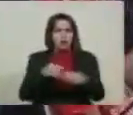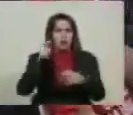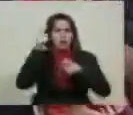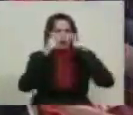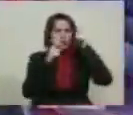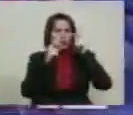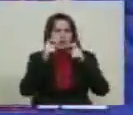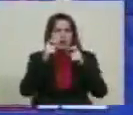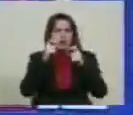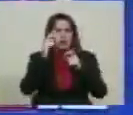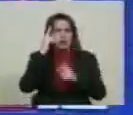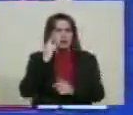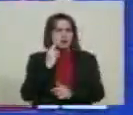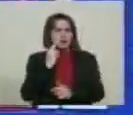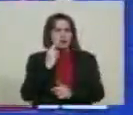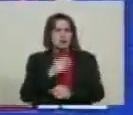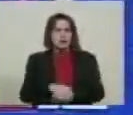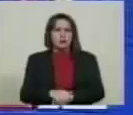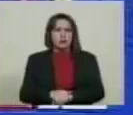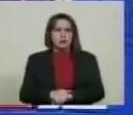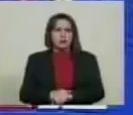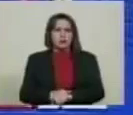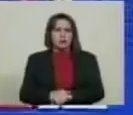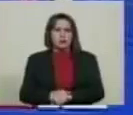procesos electorales